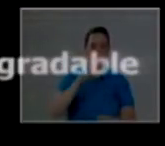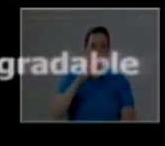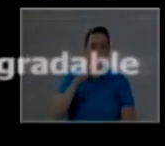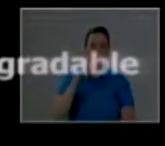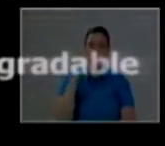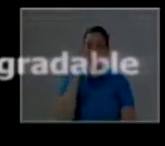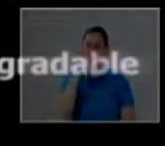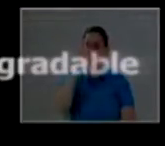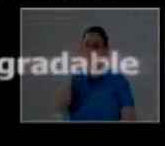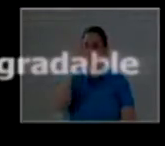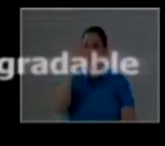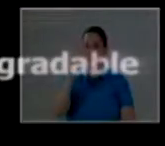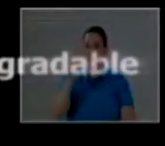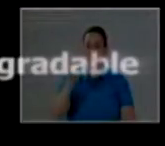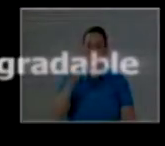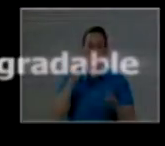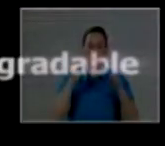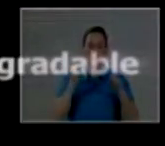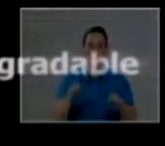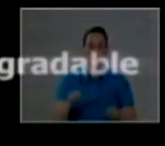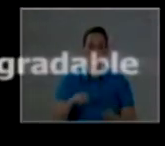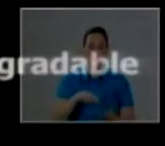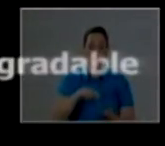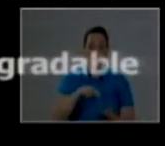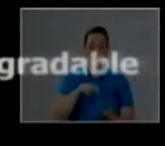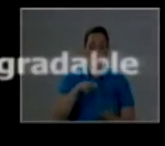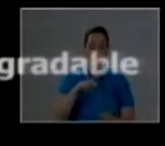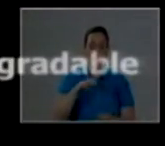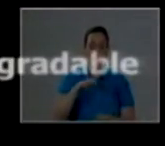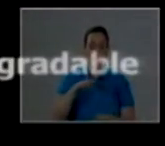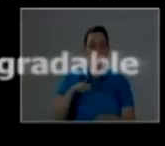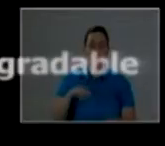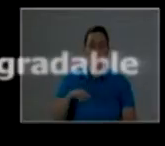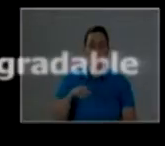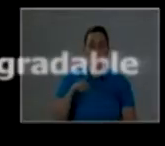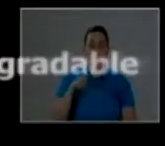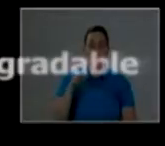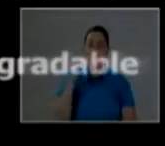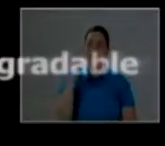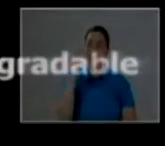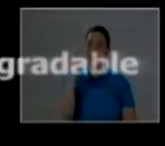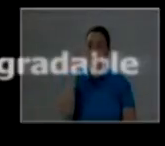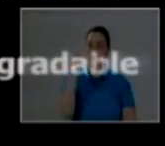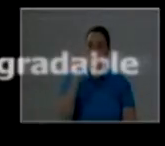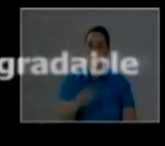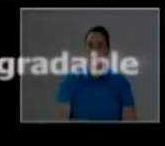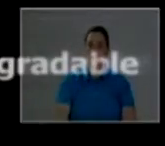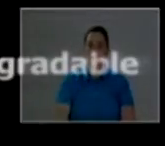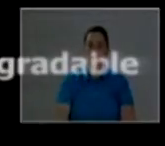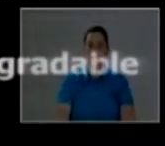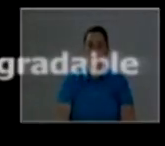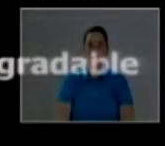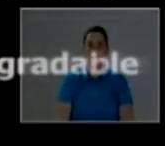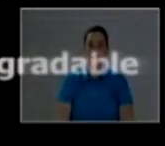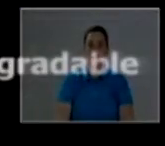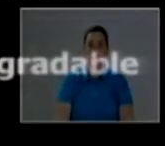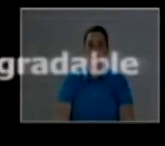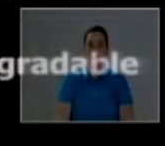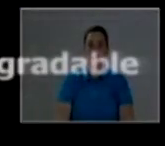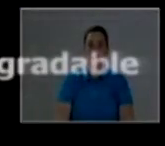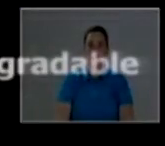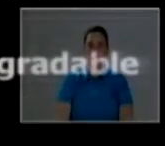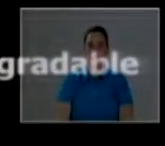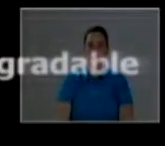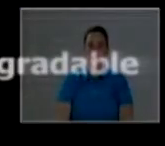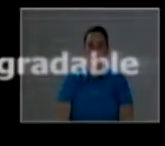puede dar el paso 1 si no se da el que le leí en el 4:18, aunque esto es parte del 4:18. ¿Y cuál es el